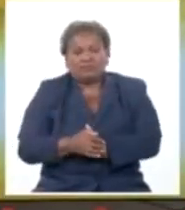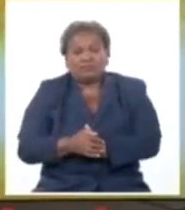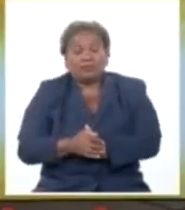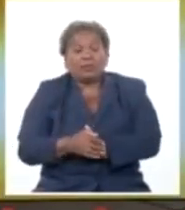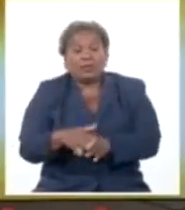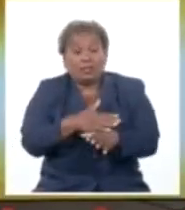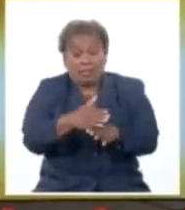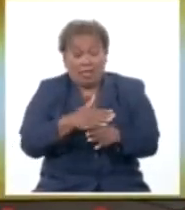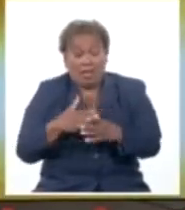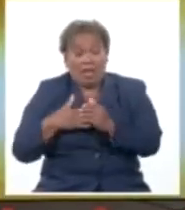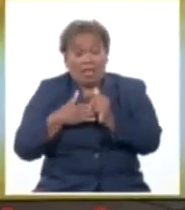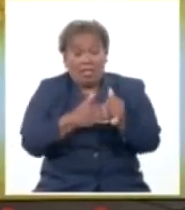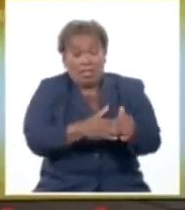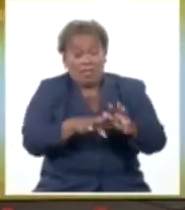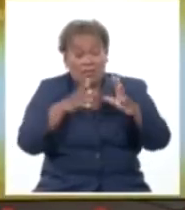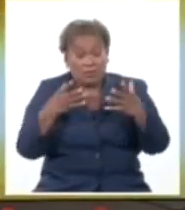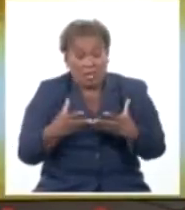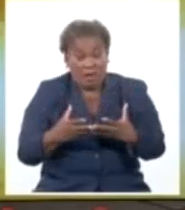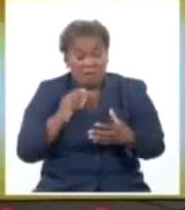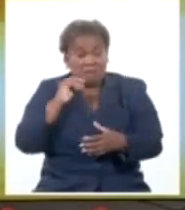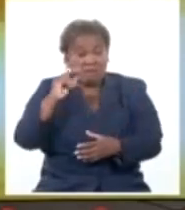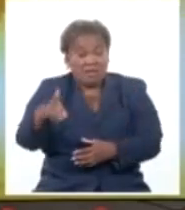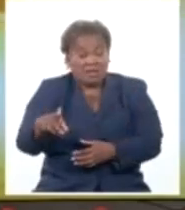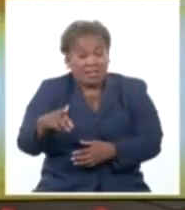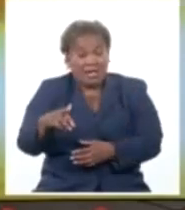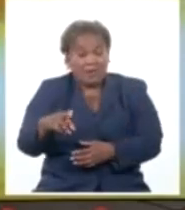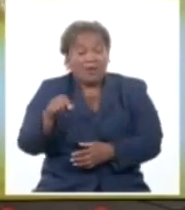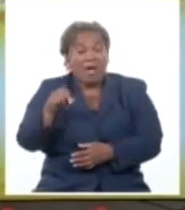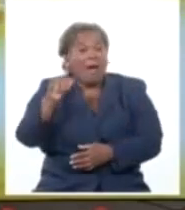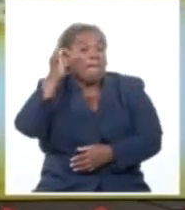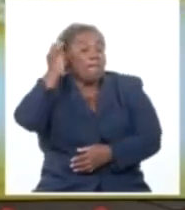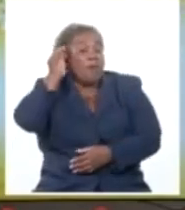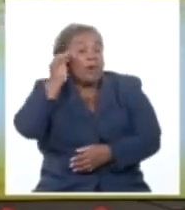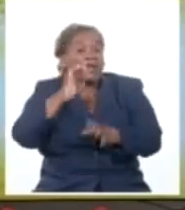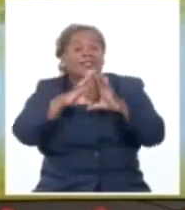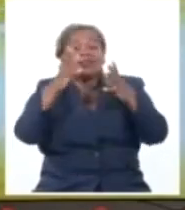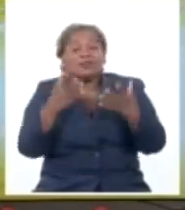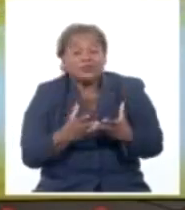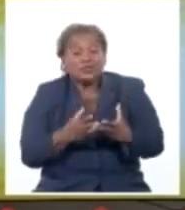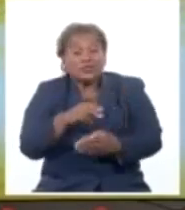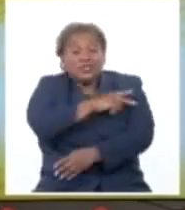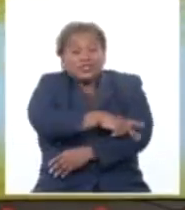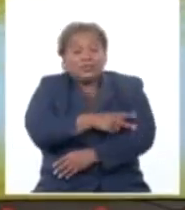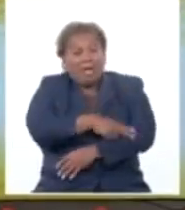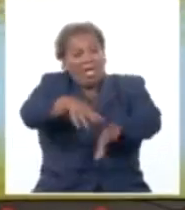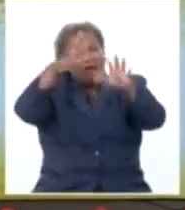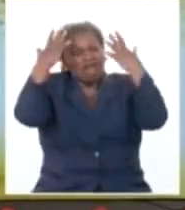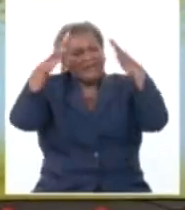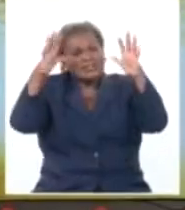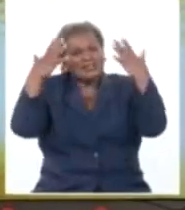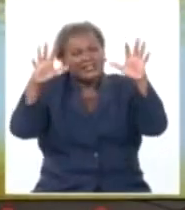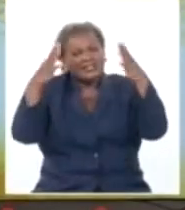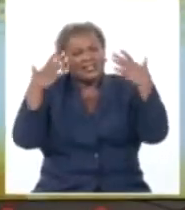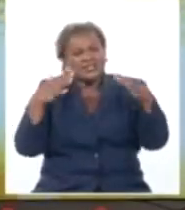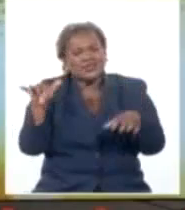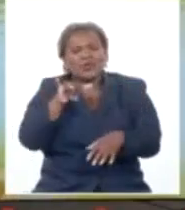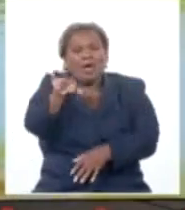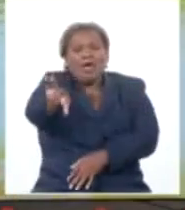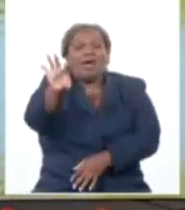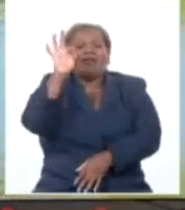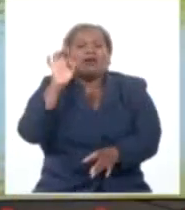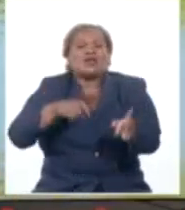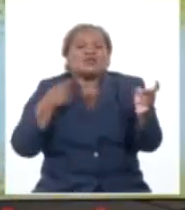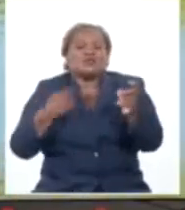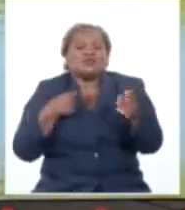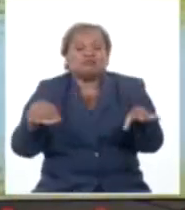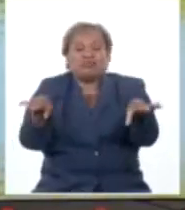varios líderes mundiales enviaron mensajes a las mujeres de su país y del mundo, que van desde una felicitación hasta la invitación a luchar por